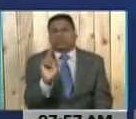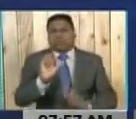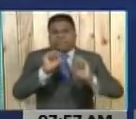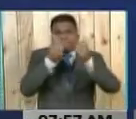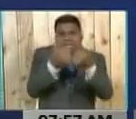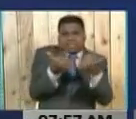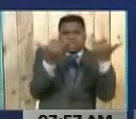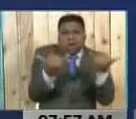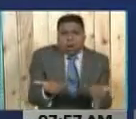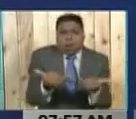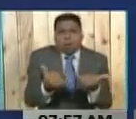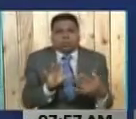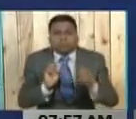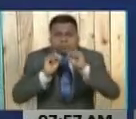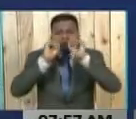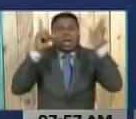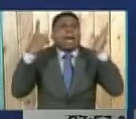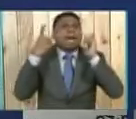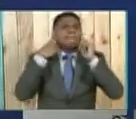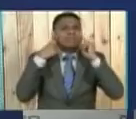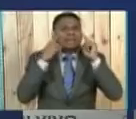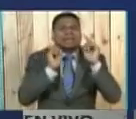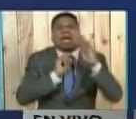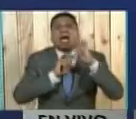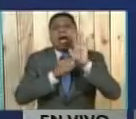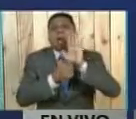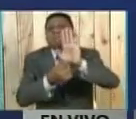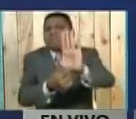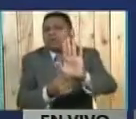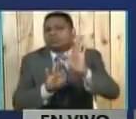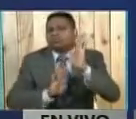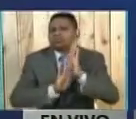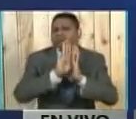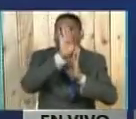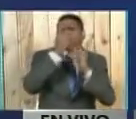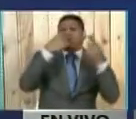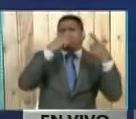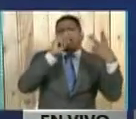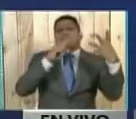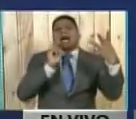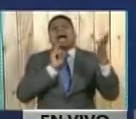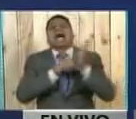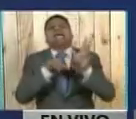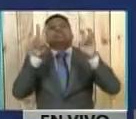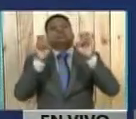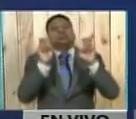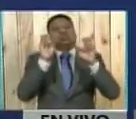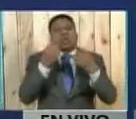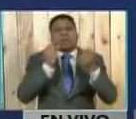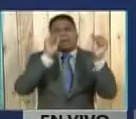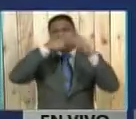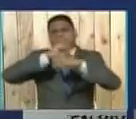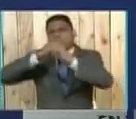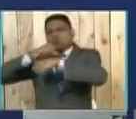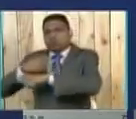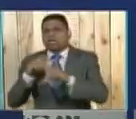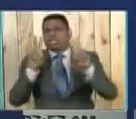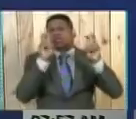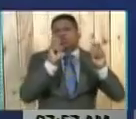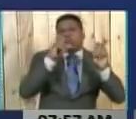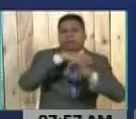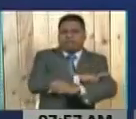a aparecer las primeras señales para un desarrollo diversificado de nuevos motores, de nuevas fuentes de riqueza.